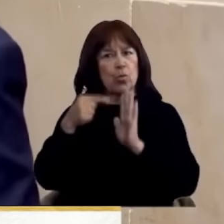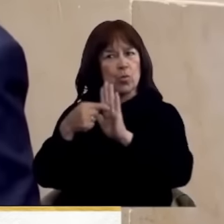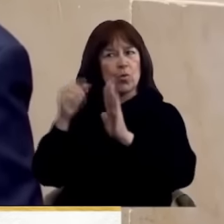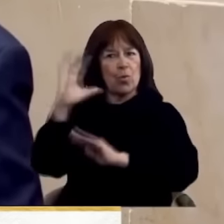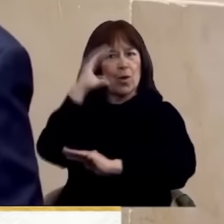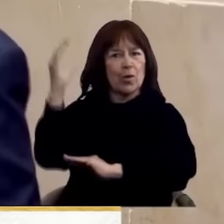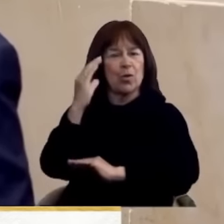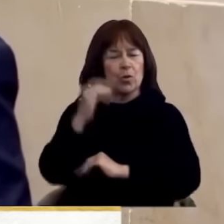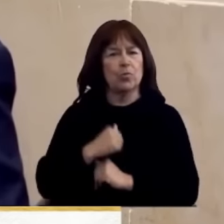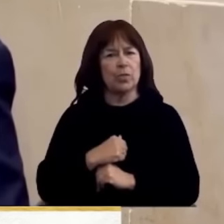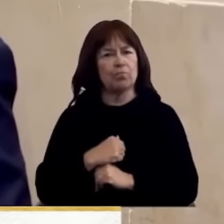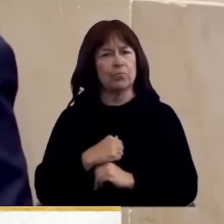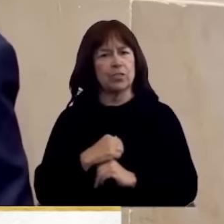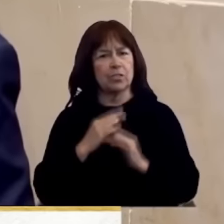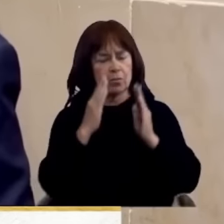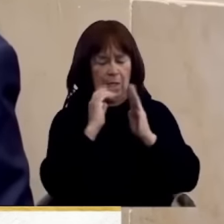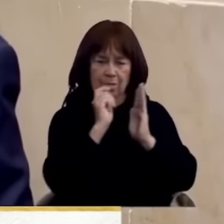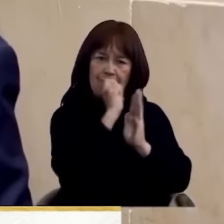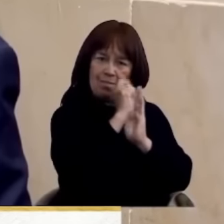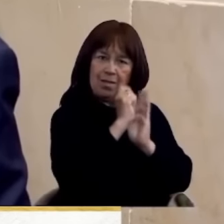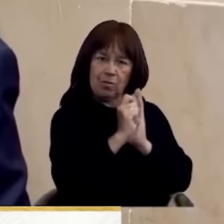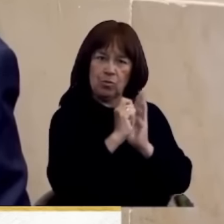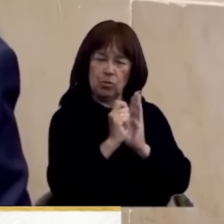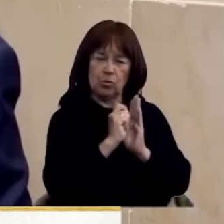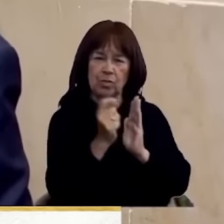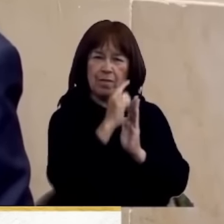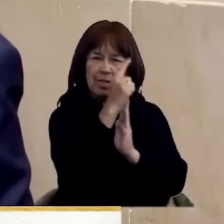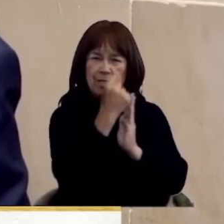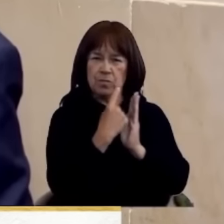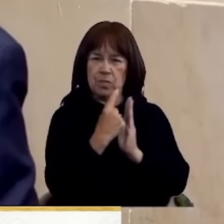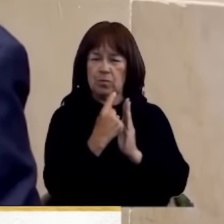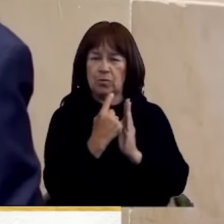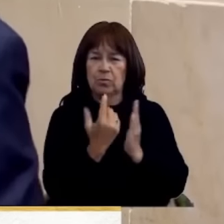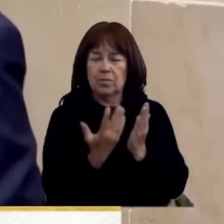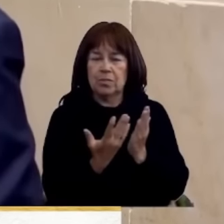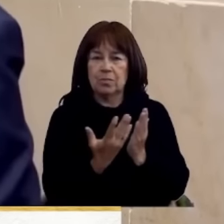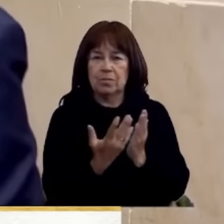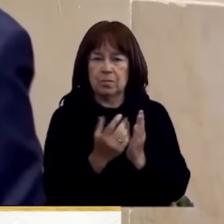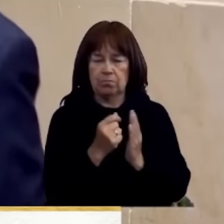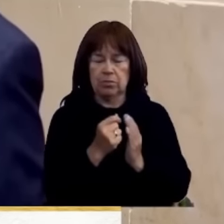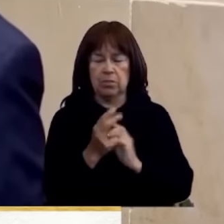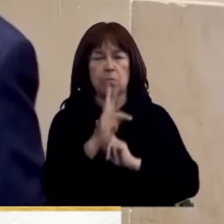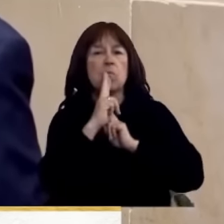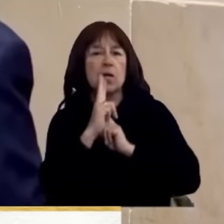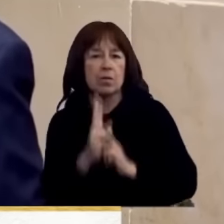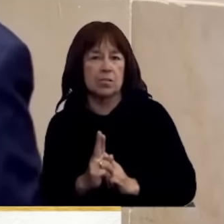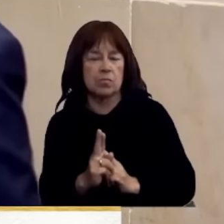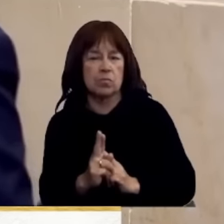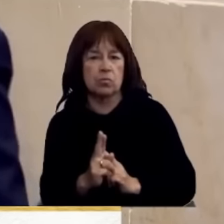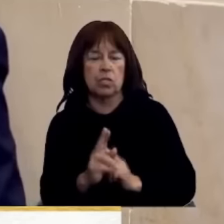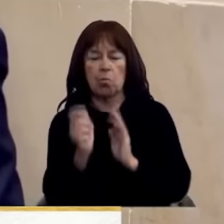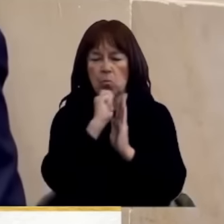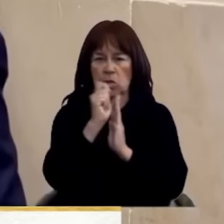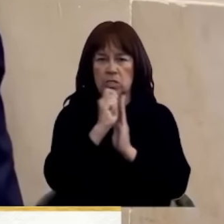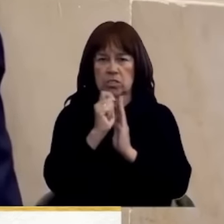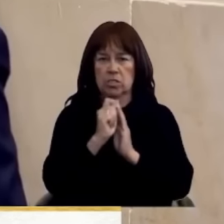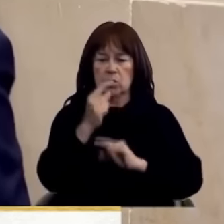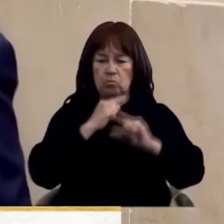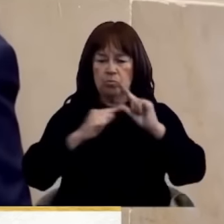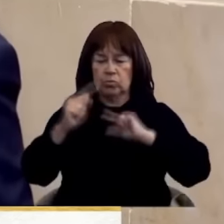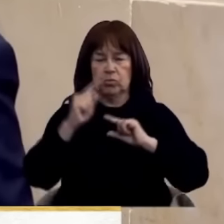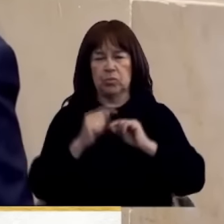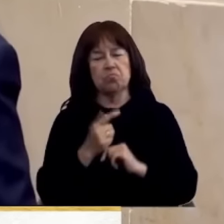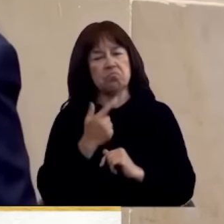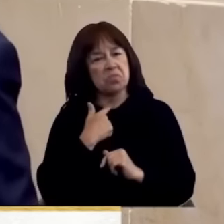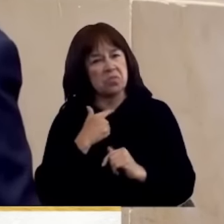He tomado atenta nota de las preguntas que me han hecho y se las vamos a responder por escrito y me